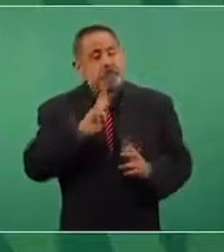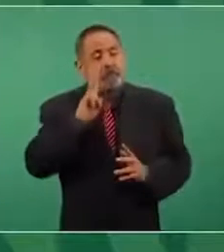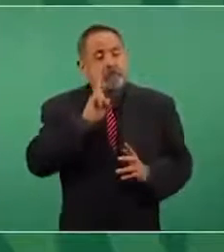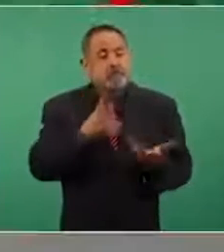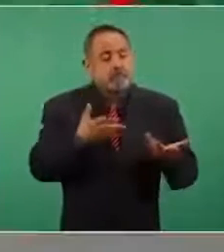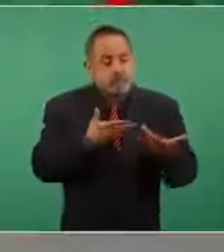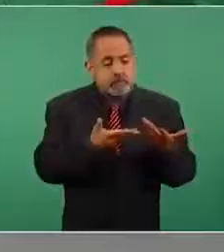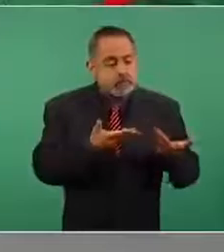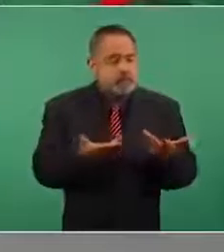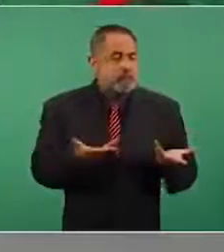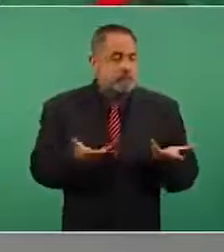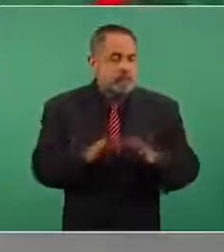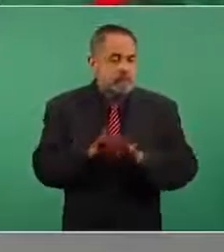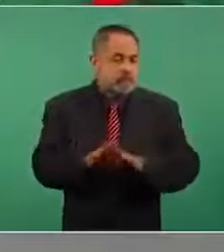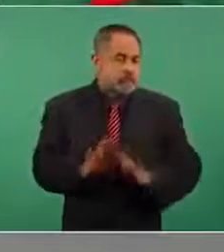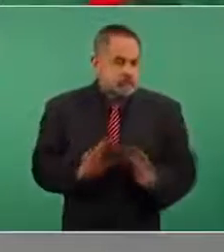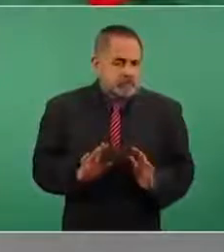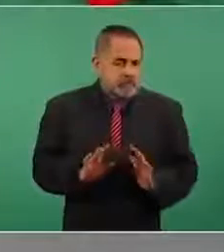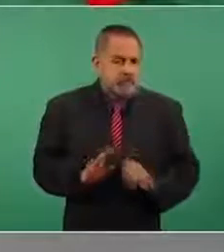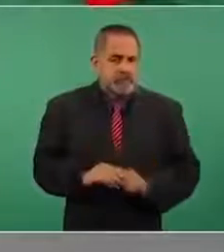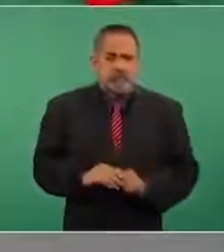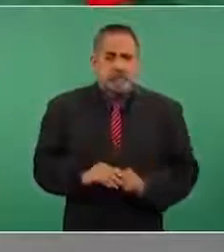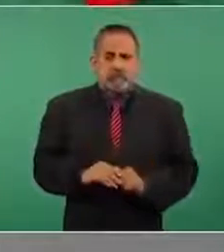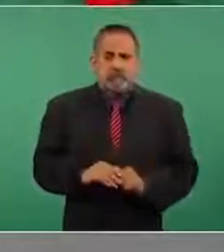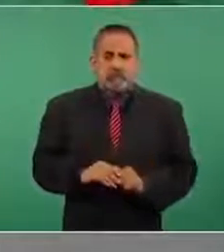manteniendo contratos,